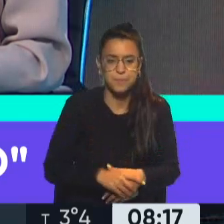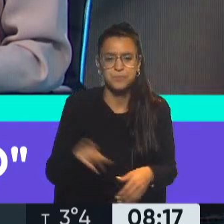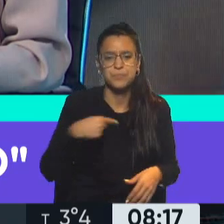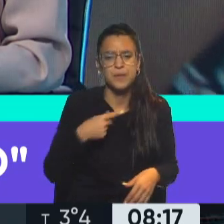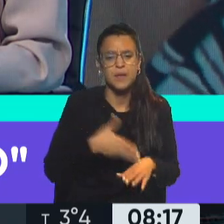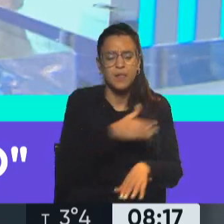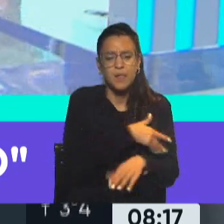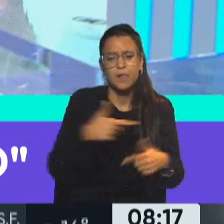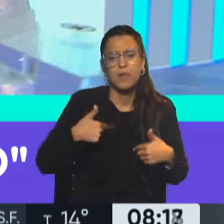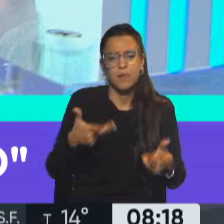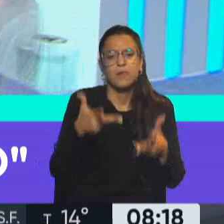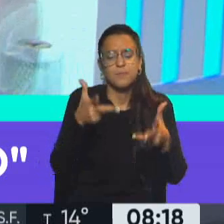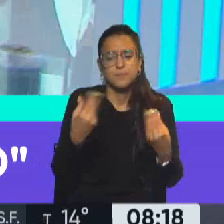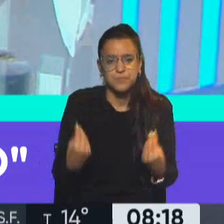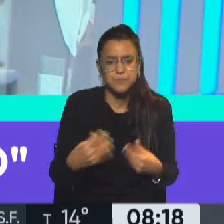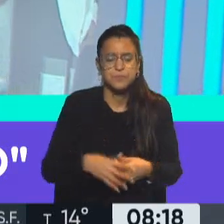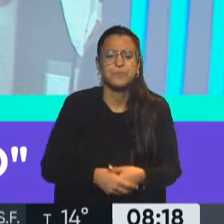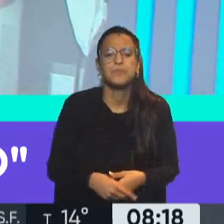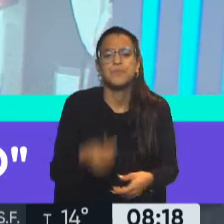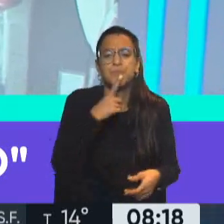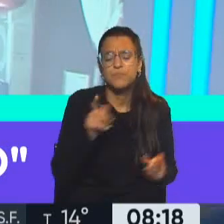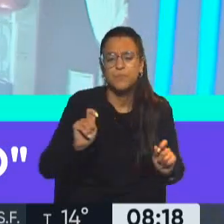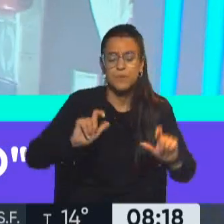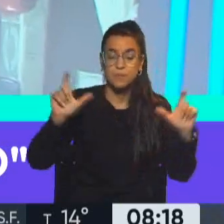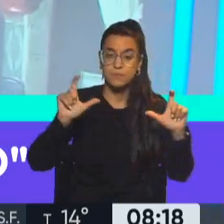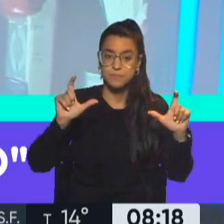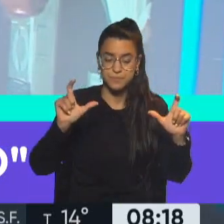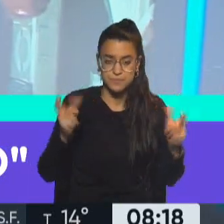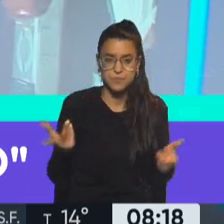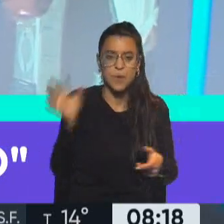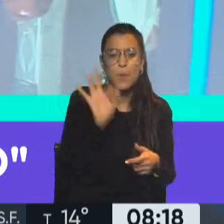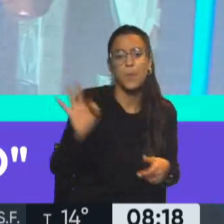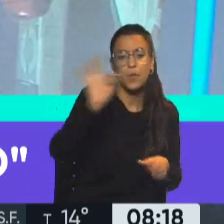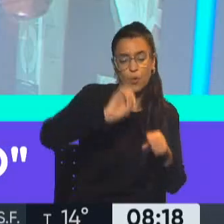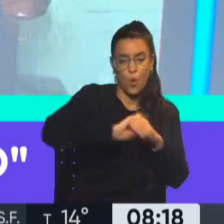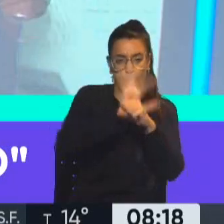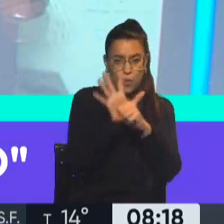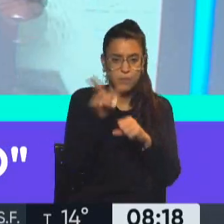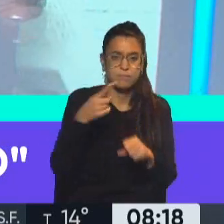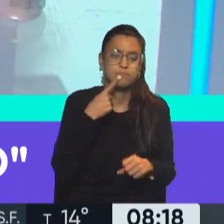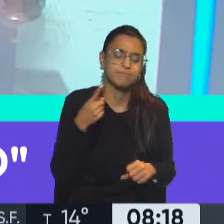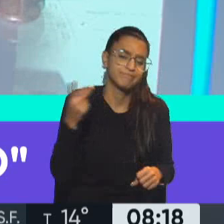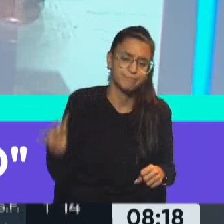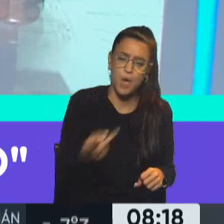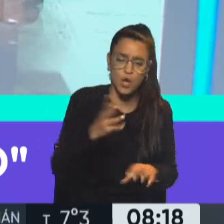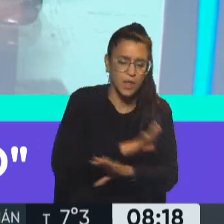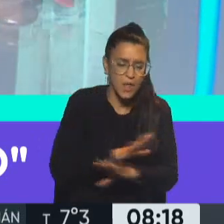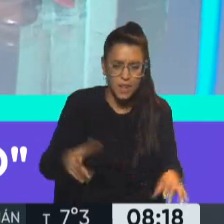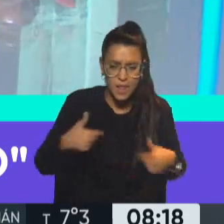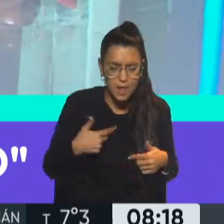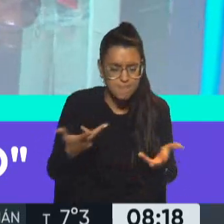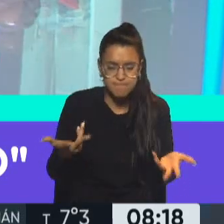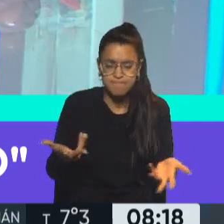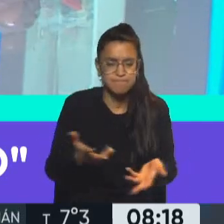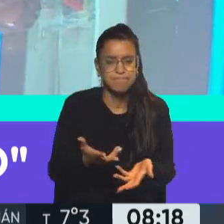Escuchaba una declaración que a mí me abrió los ojos. El virus del COVID es una porquería por donde lo mires.